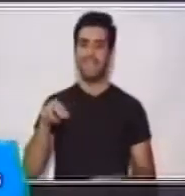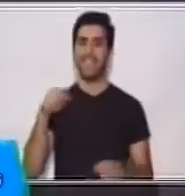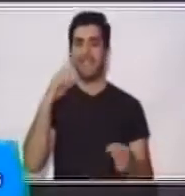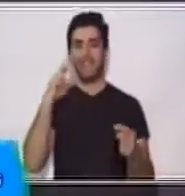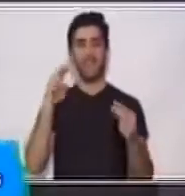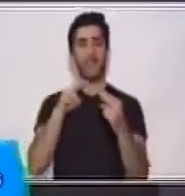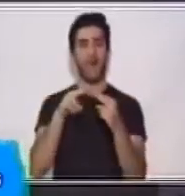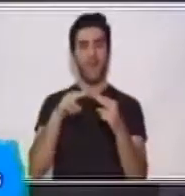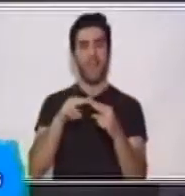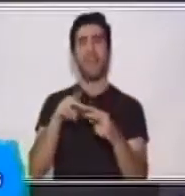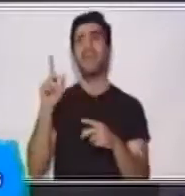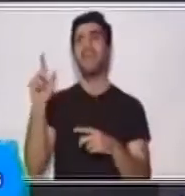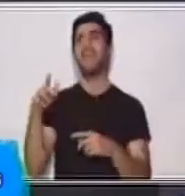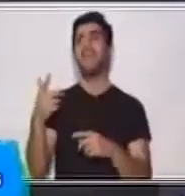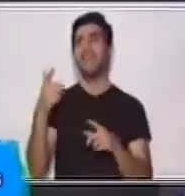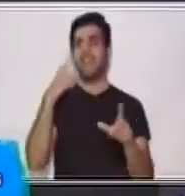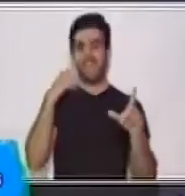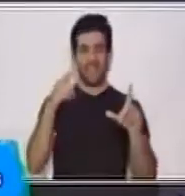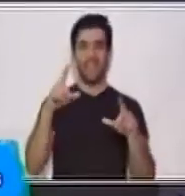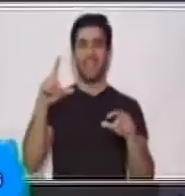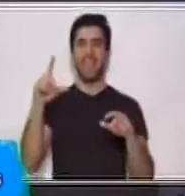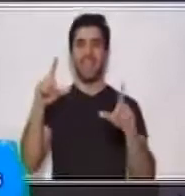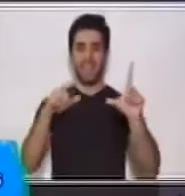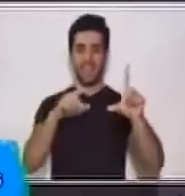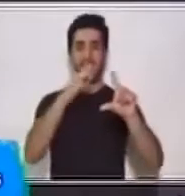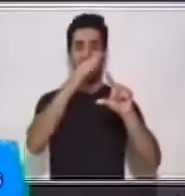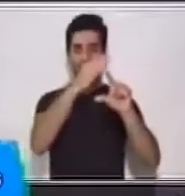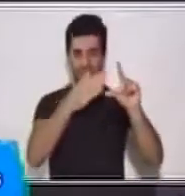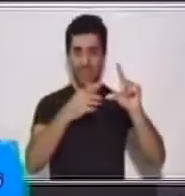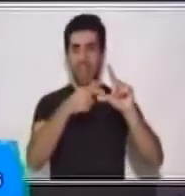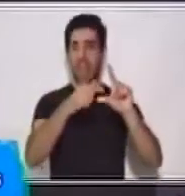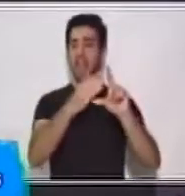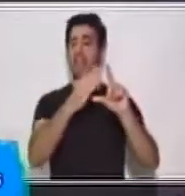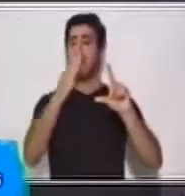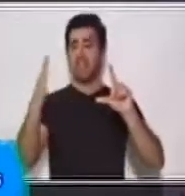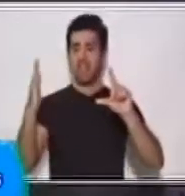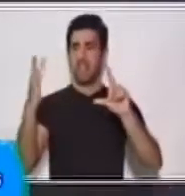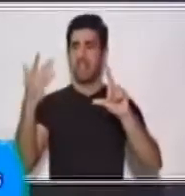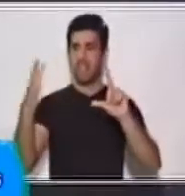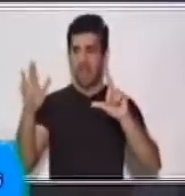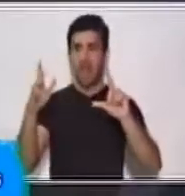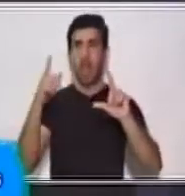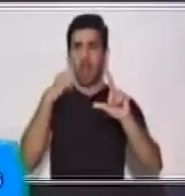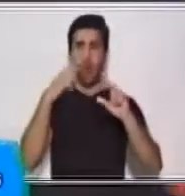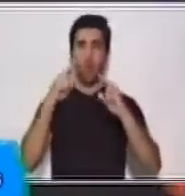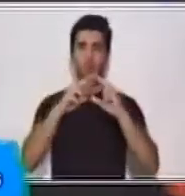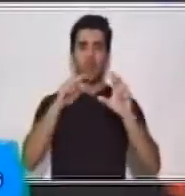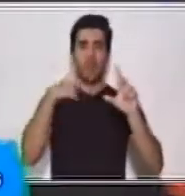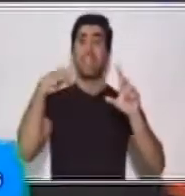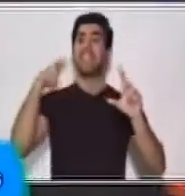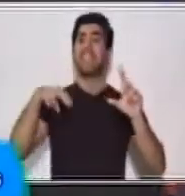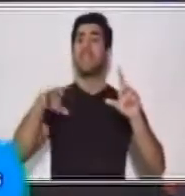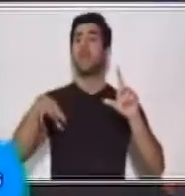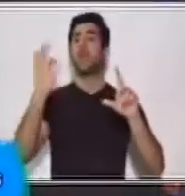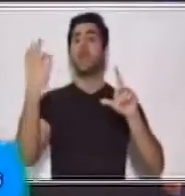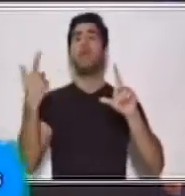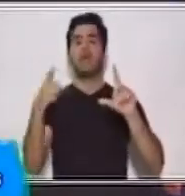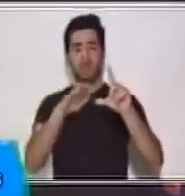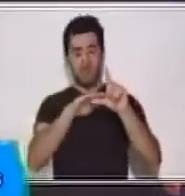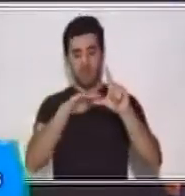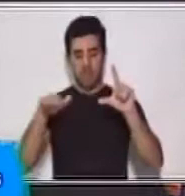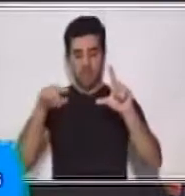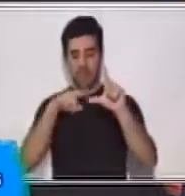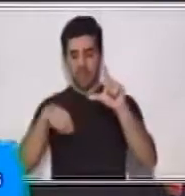del adyacente. ¿Vieron? Ahora ya se empieza a hacer un poco más fácil y nuevamente